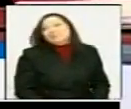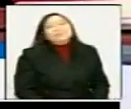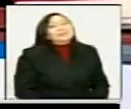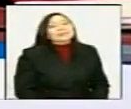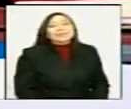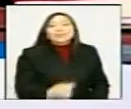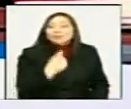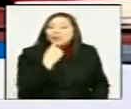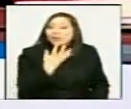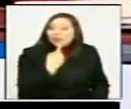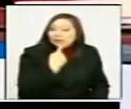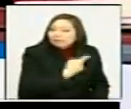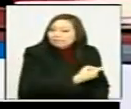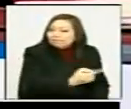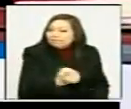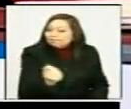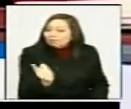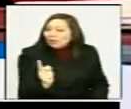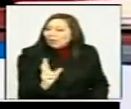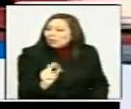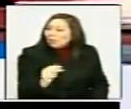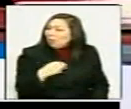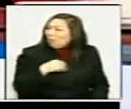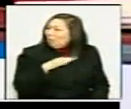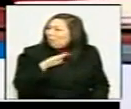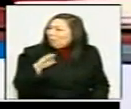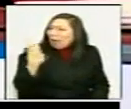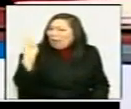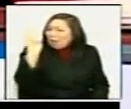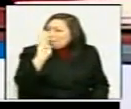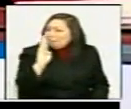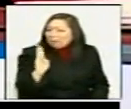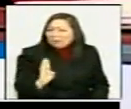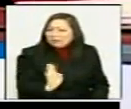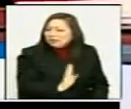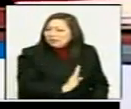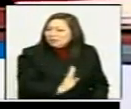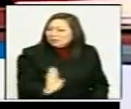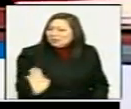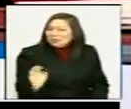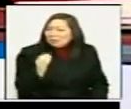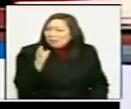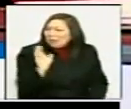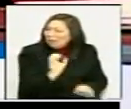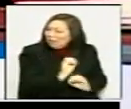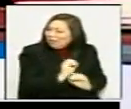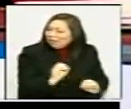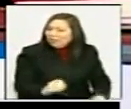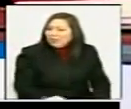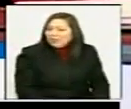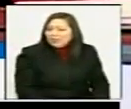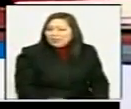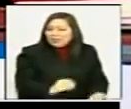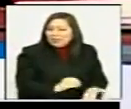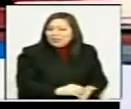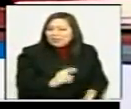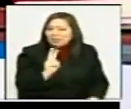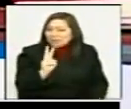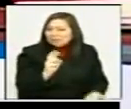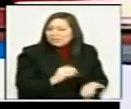Yo quisiera decirles, no he viajado a Brasil una sola vez, he viajado